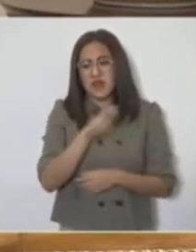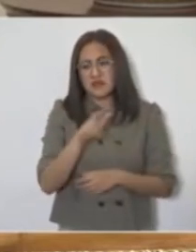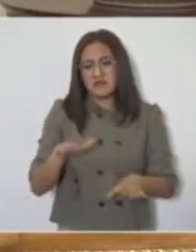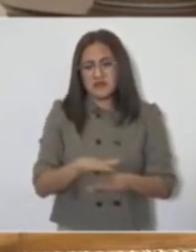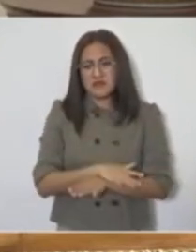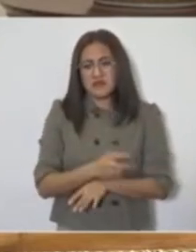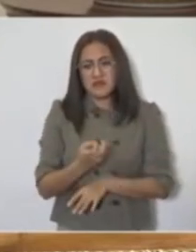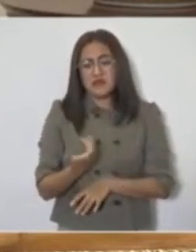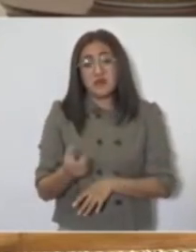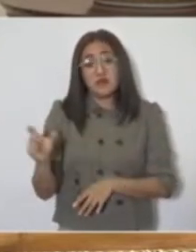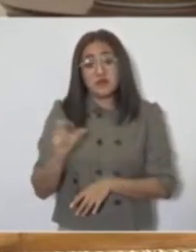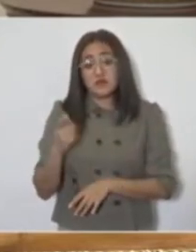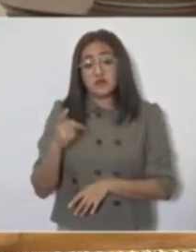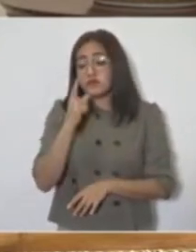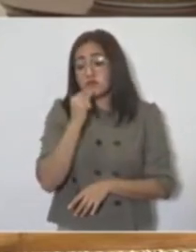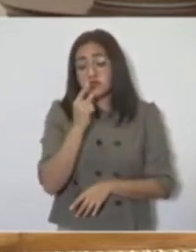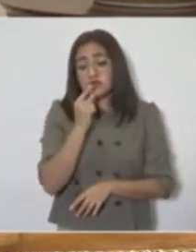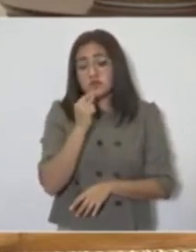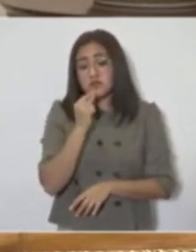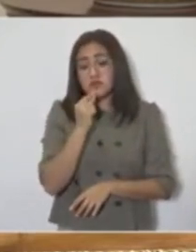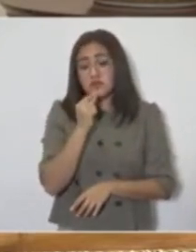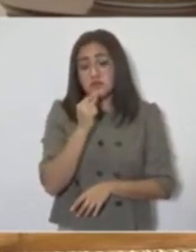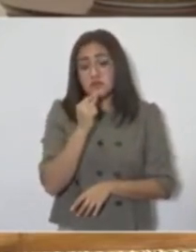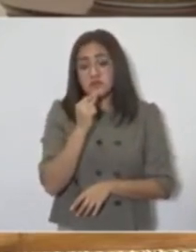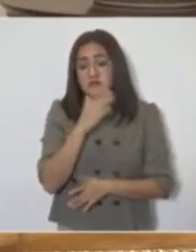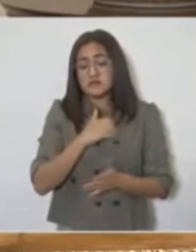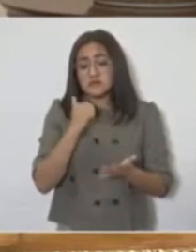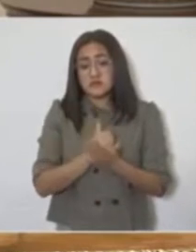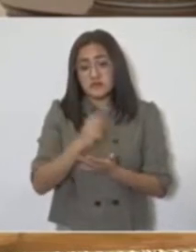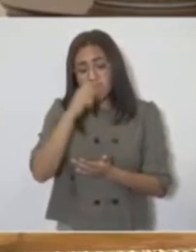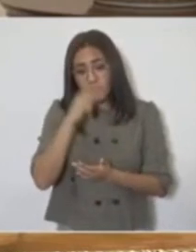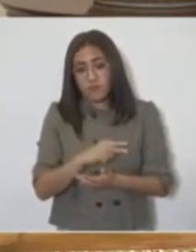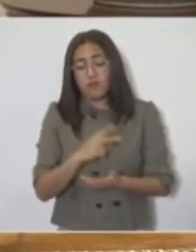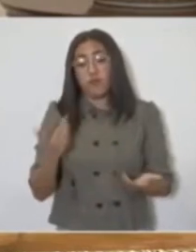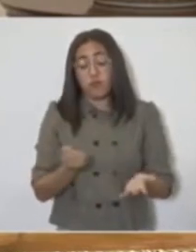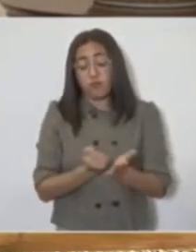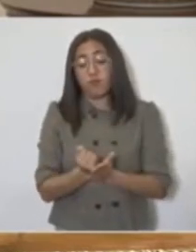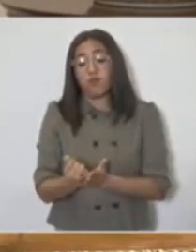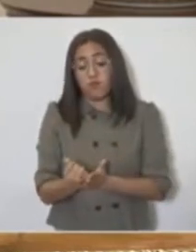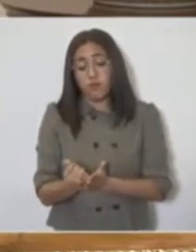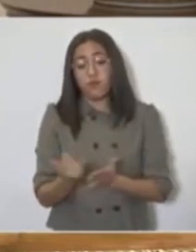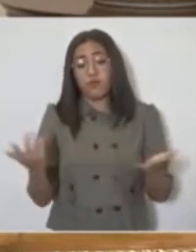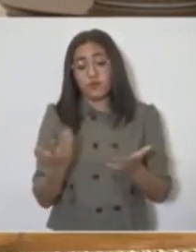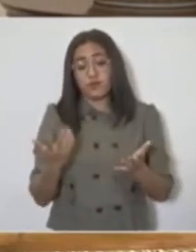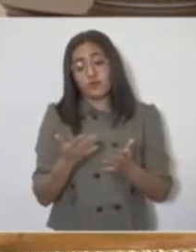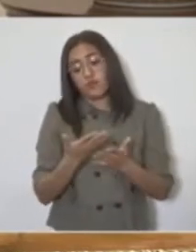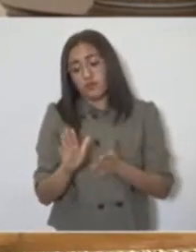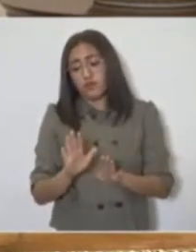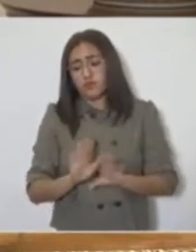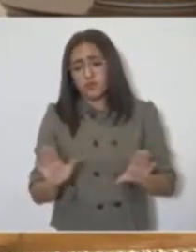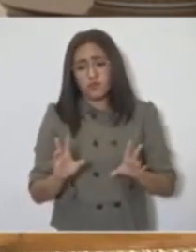y cuando la policía de la ciudad de México decidió hacerlas a un